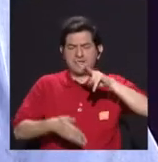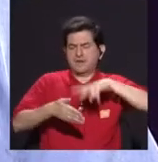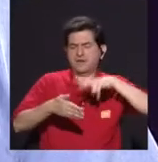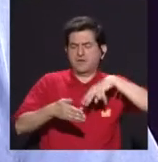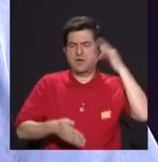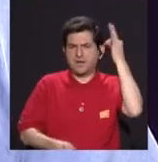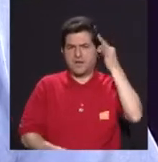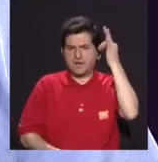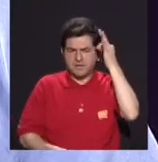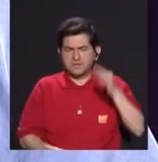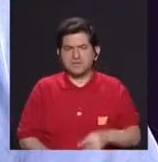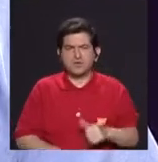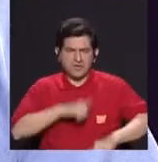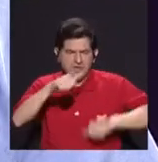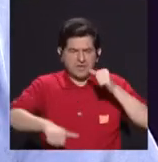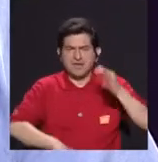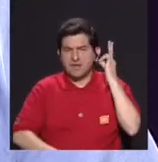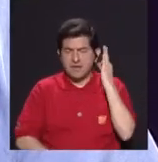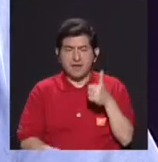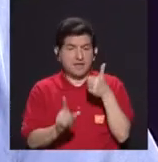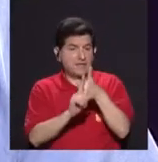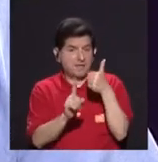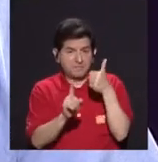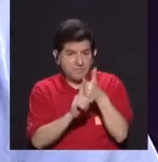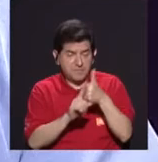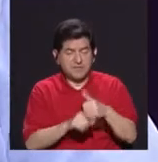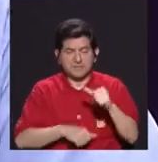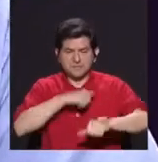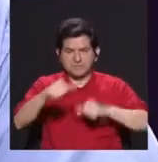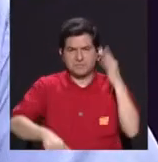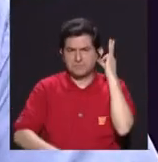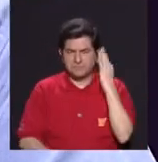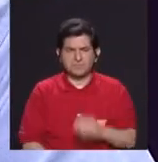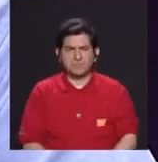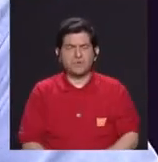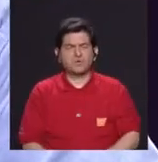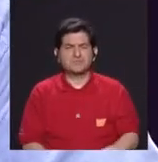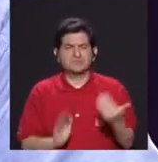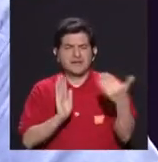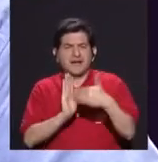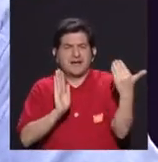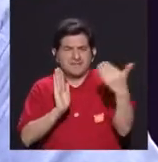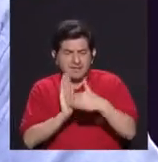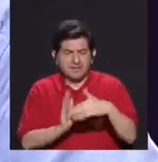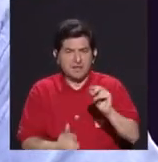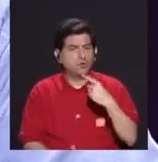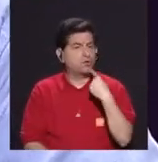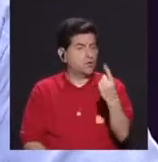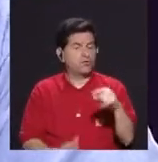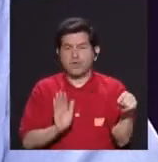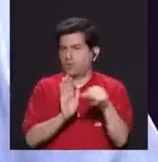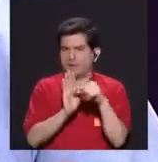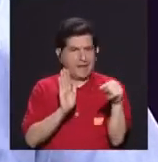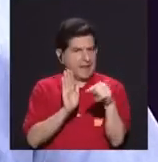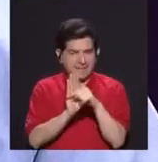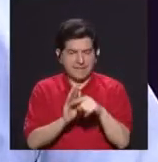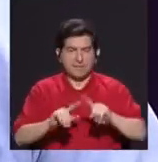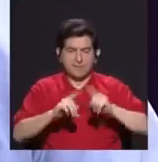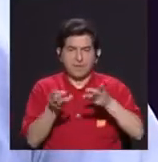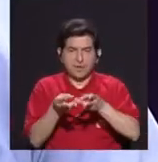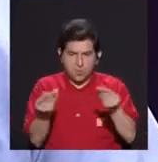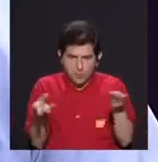y como él mismo feminismo se ha vapuleado entre ellos no digo un sentido negativo sino que ha generado